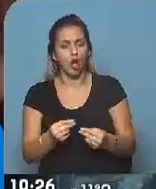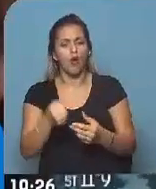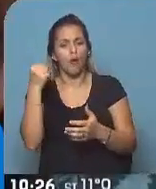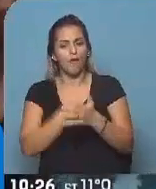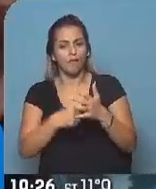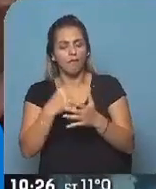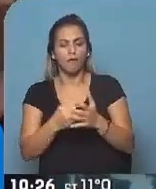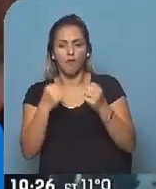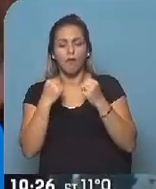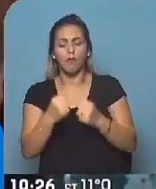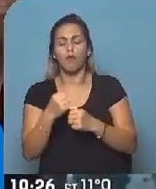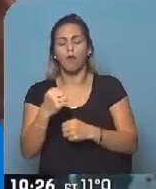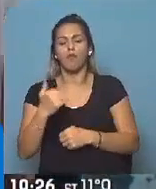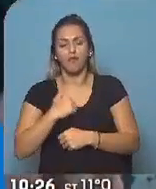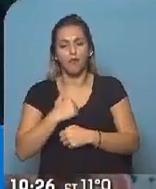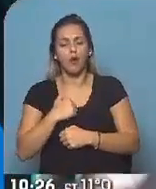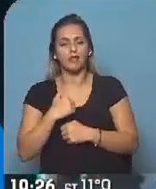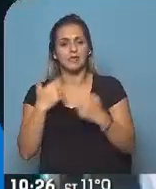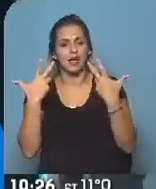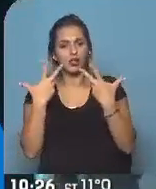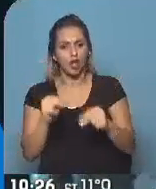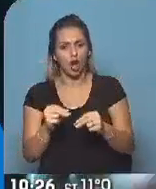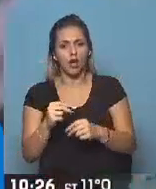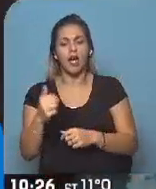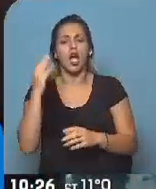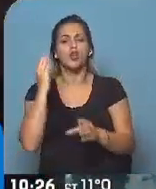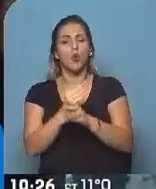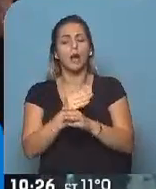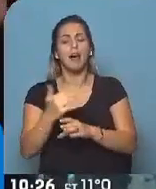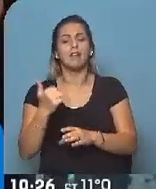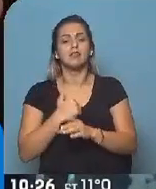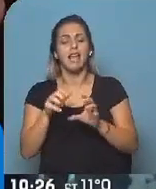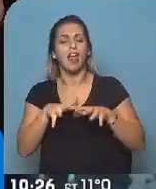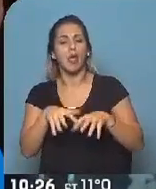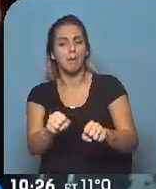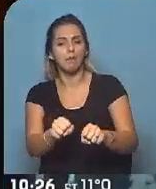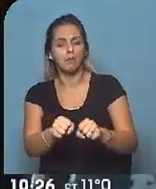Fuerzas Armadas represivas, nunca más.